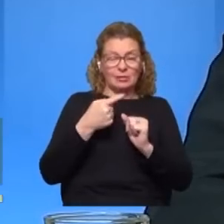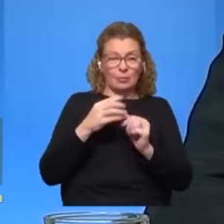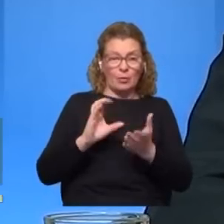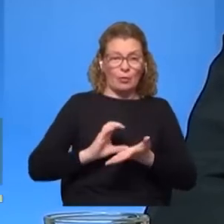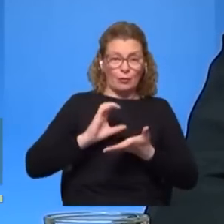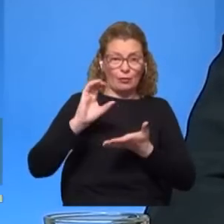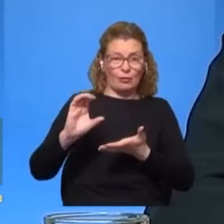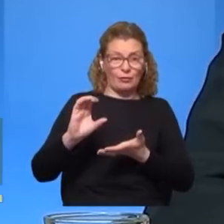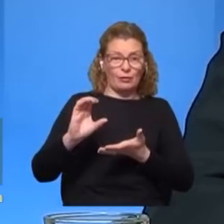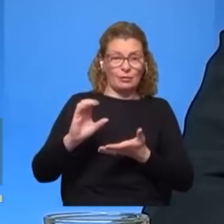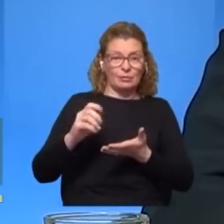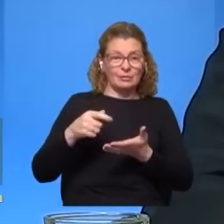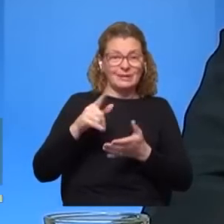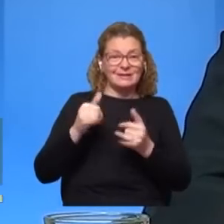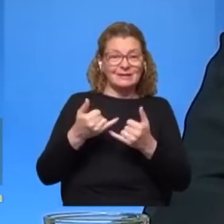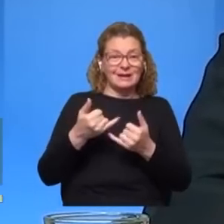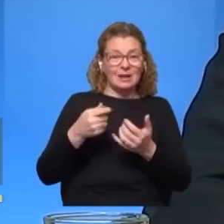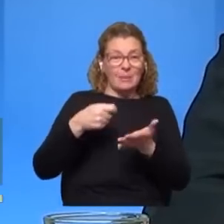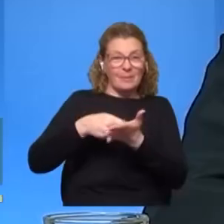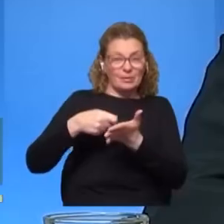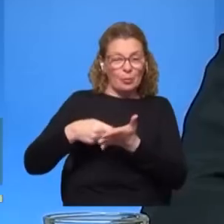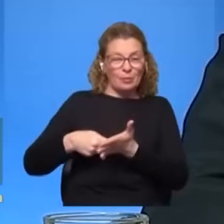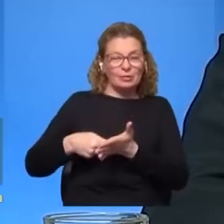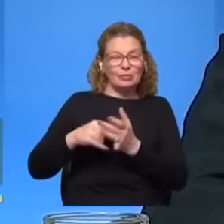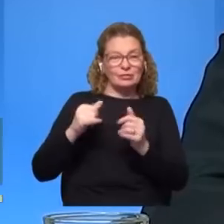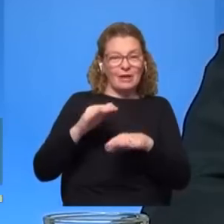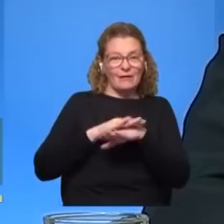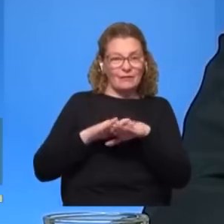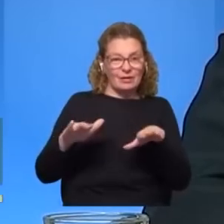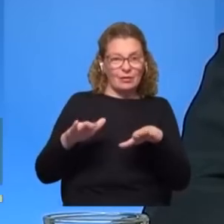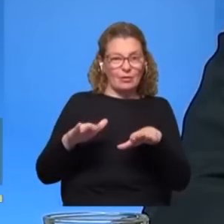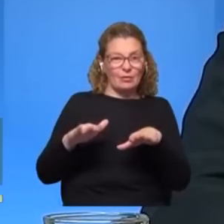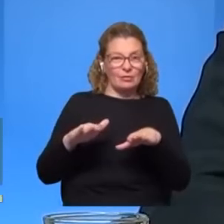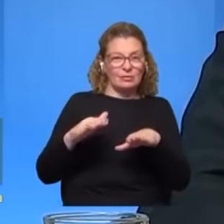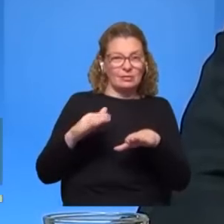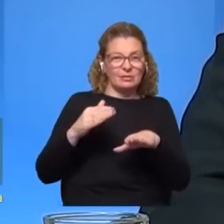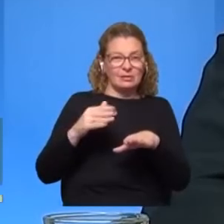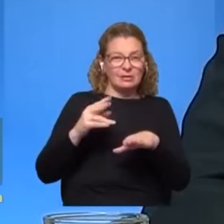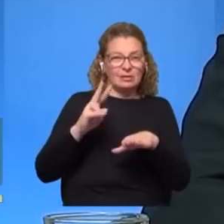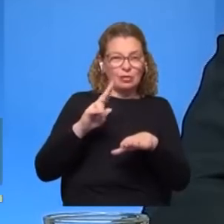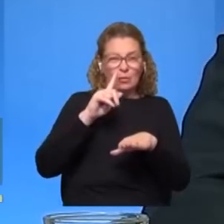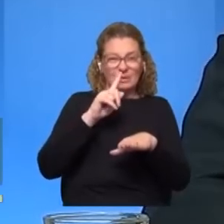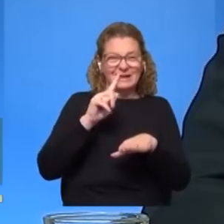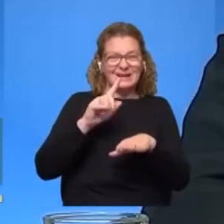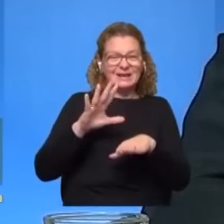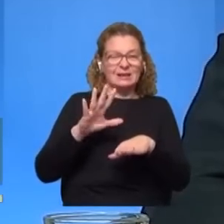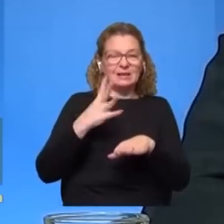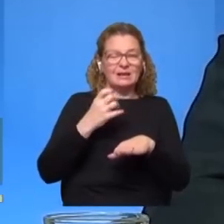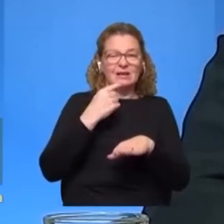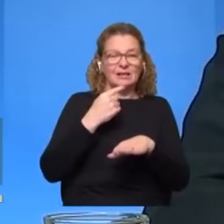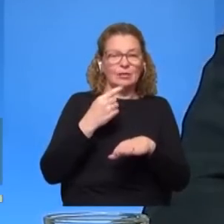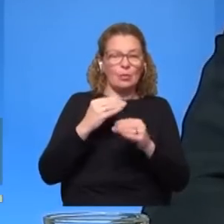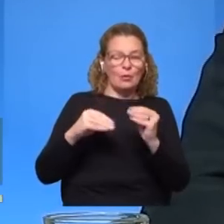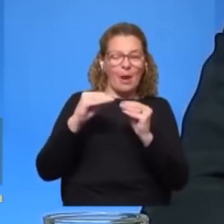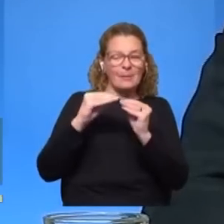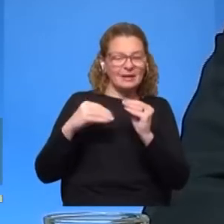refuerzo de rubro ya que el presupuesto estaba fijo en desde creo que es de 2015 es decir no no